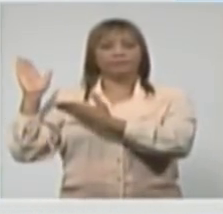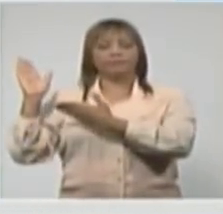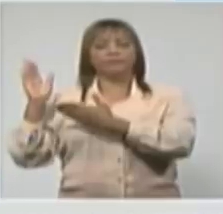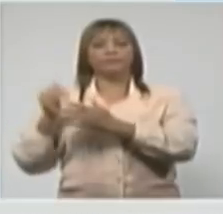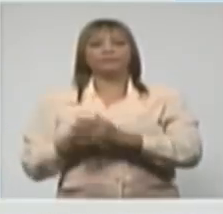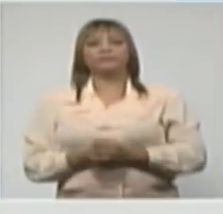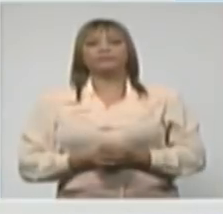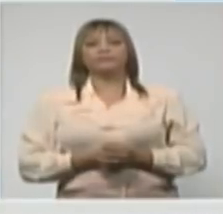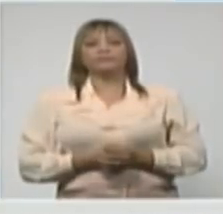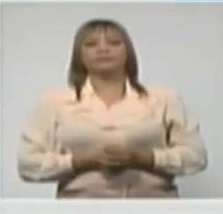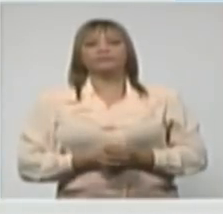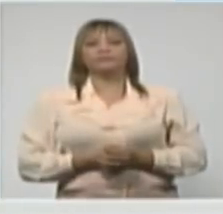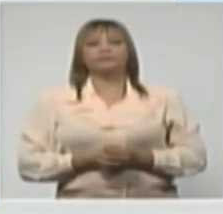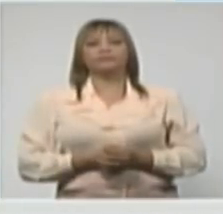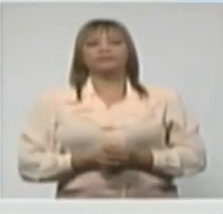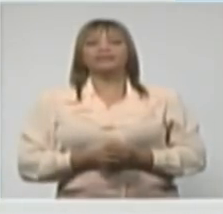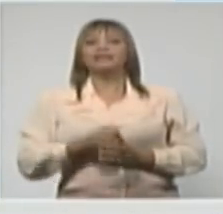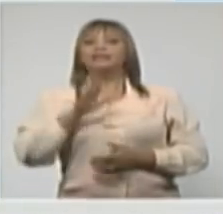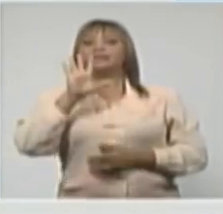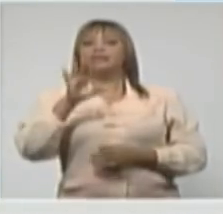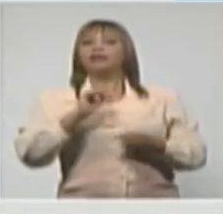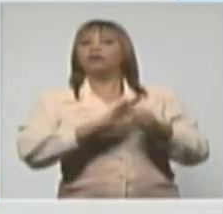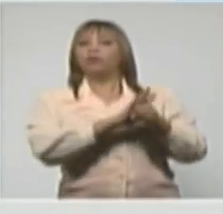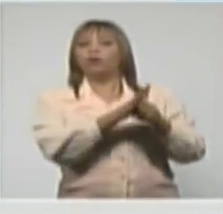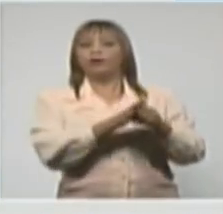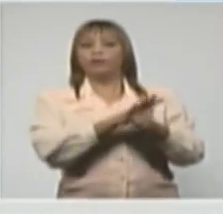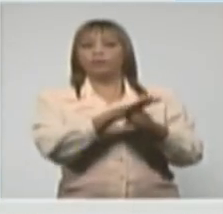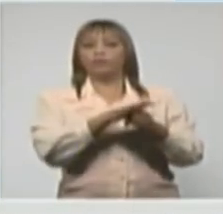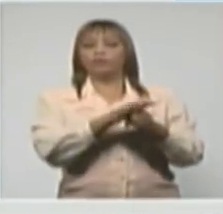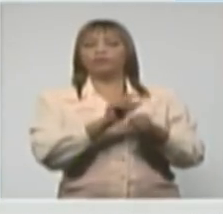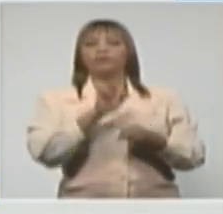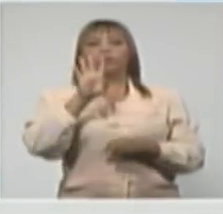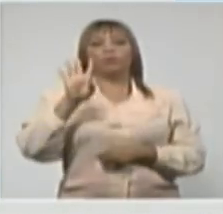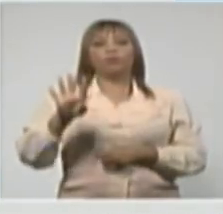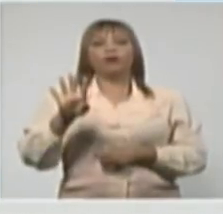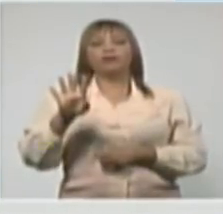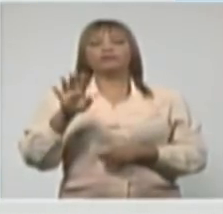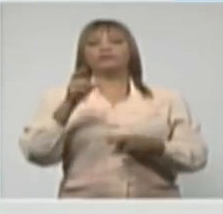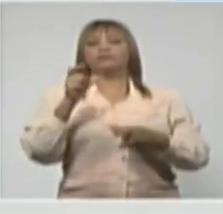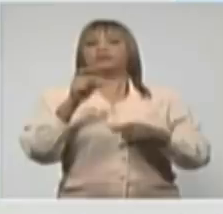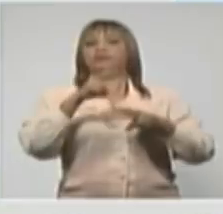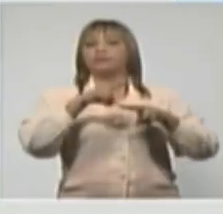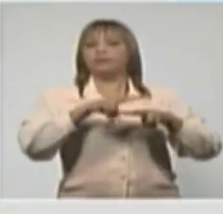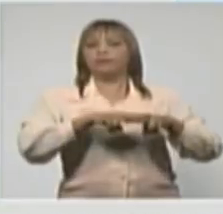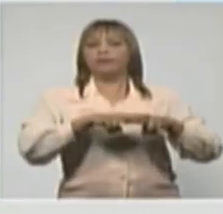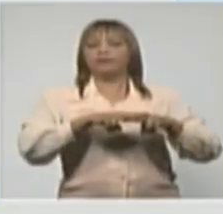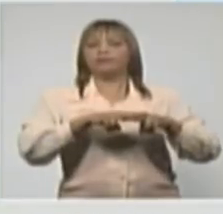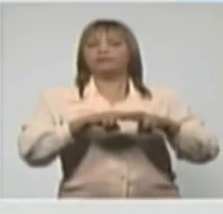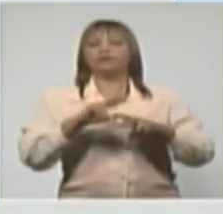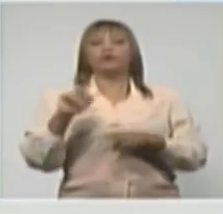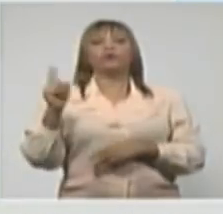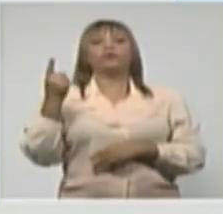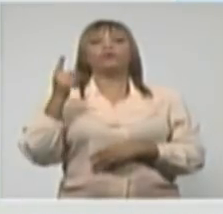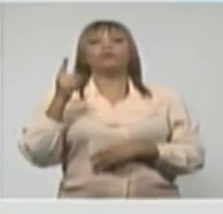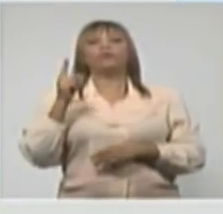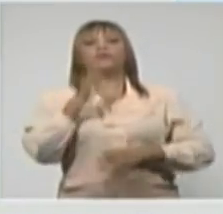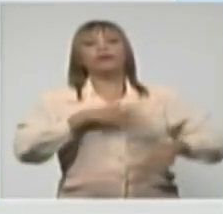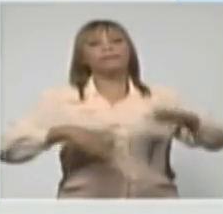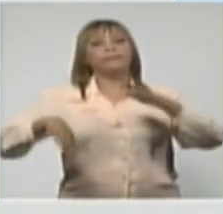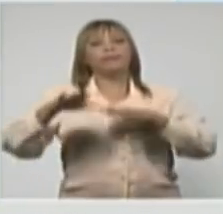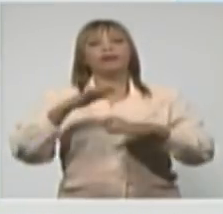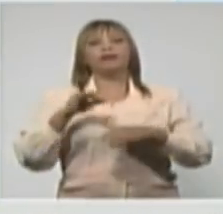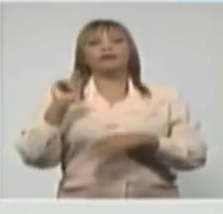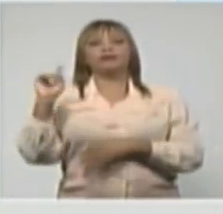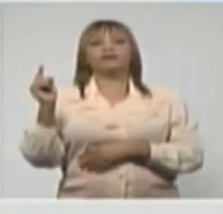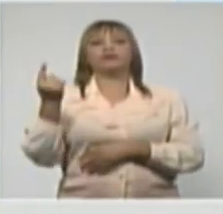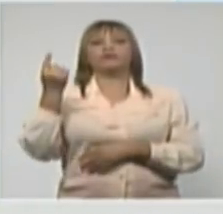casos, 5 en Arroyo Naranjo, 4 en Centro Habana, 1 en Playa y 1 en